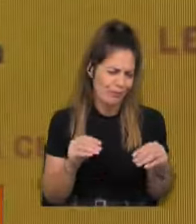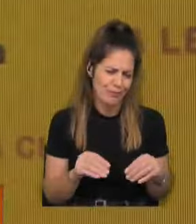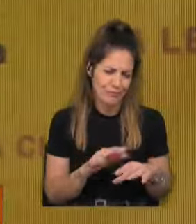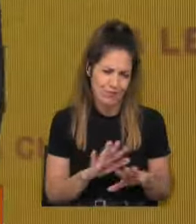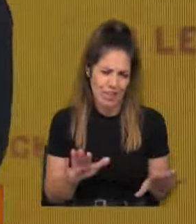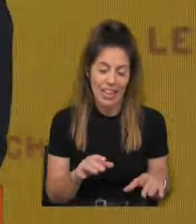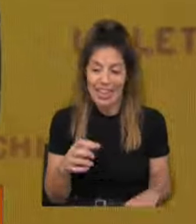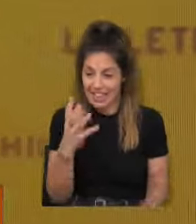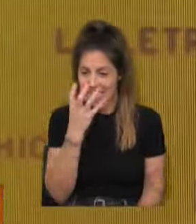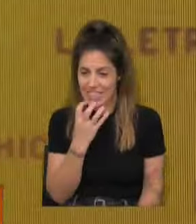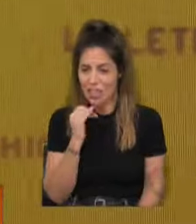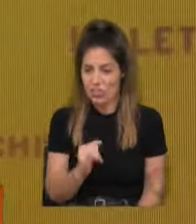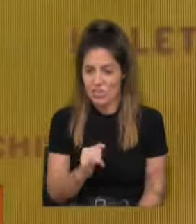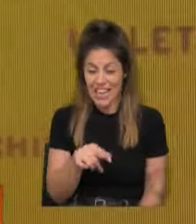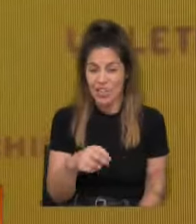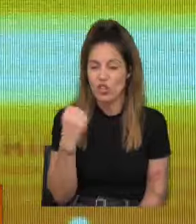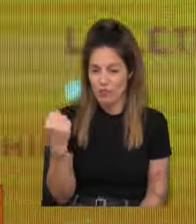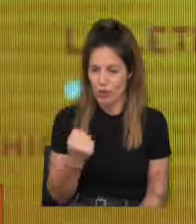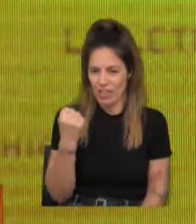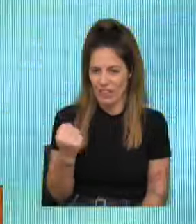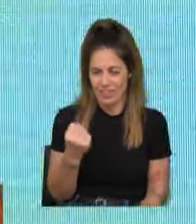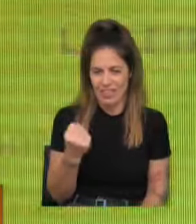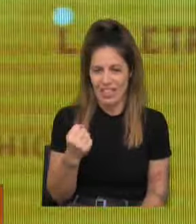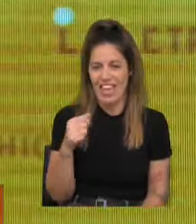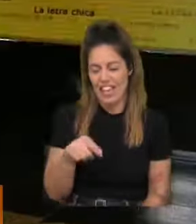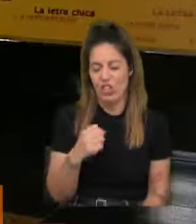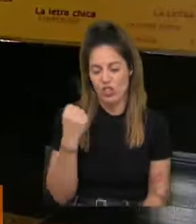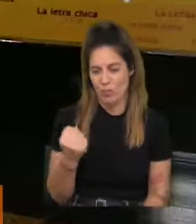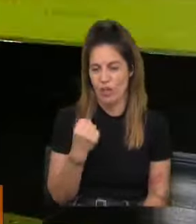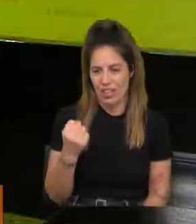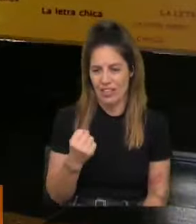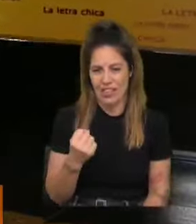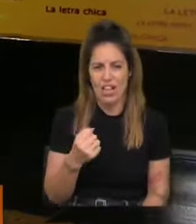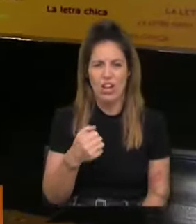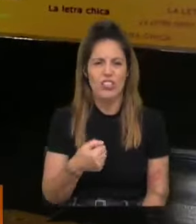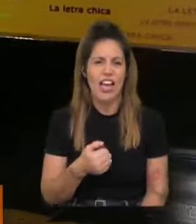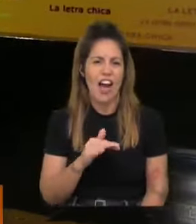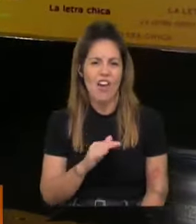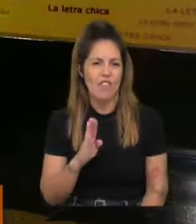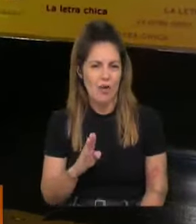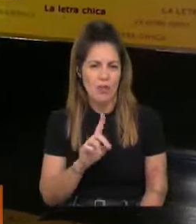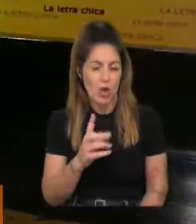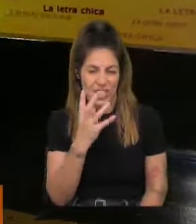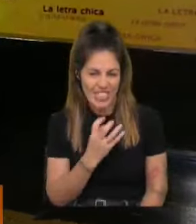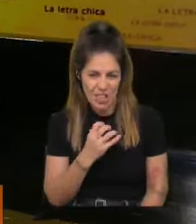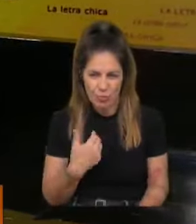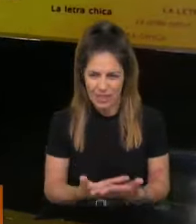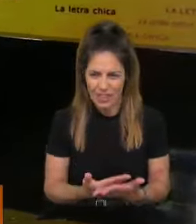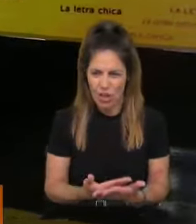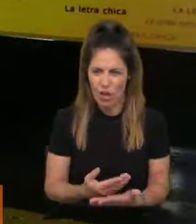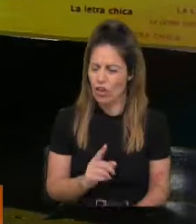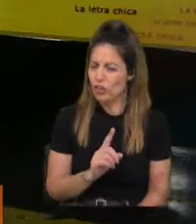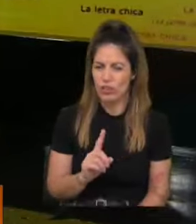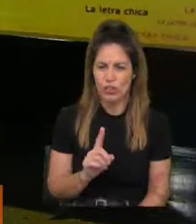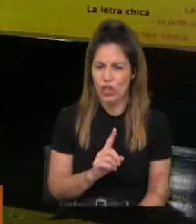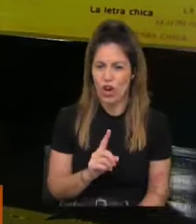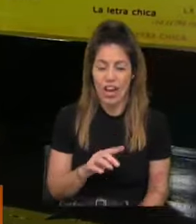este es serio este es importante este es importante lo de la safap directamente no te parece serio el planteo